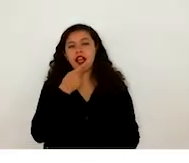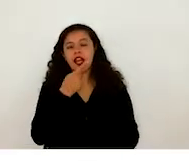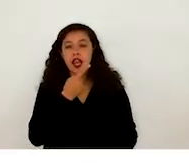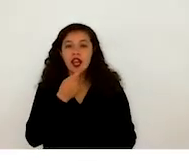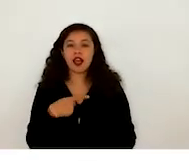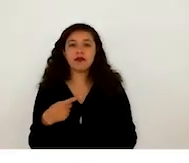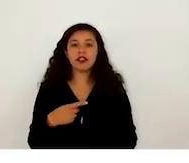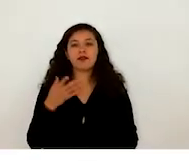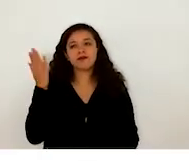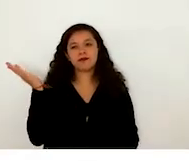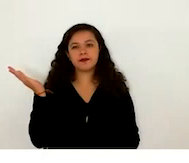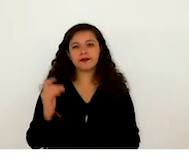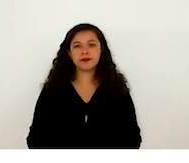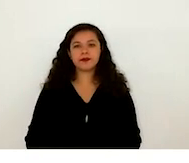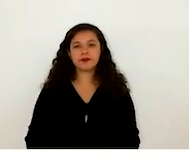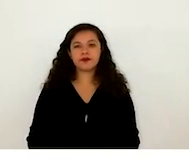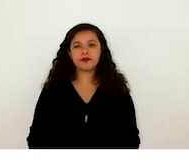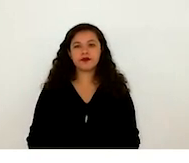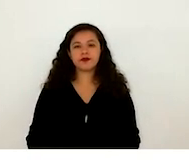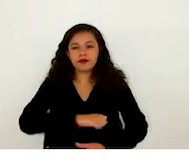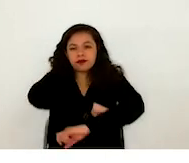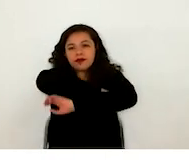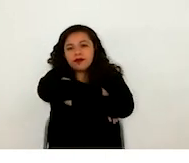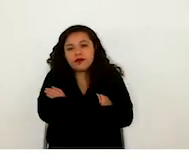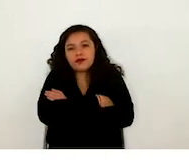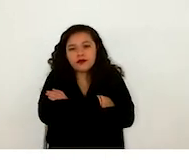así esta cruzada